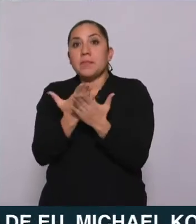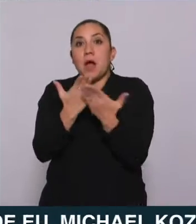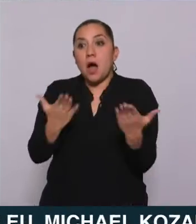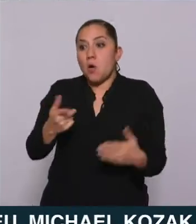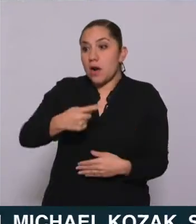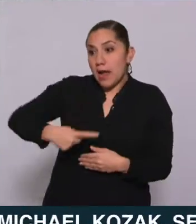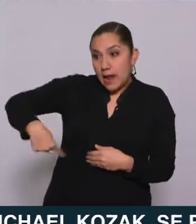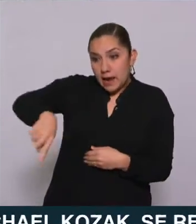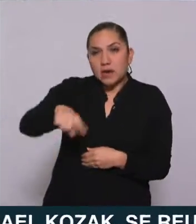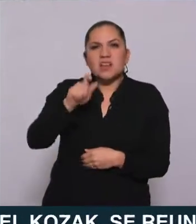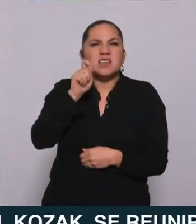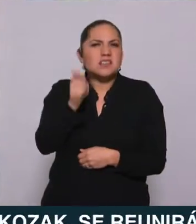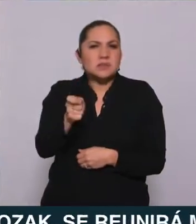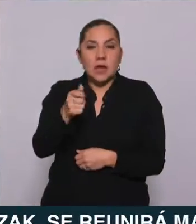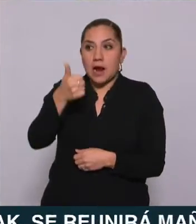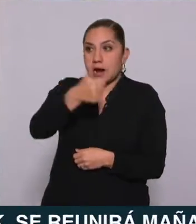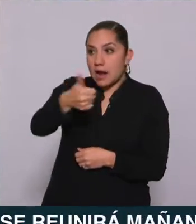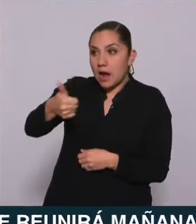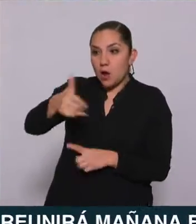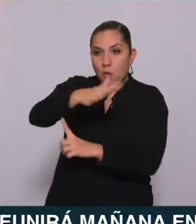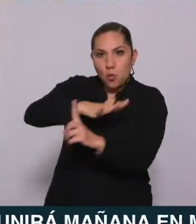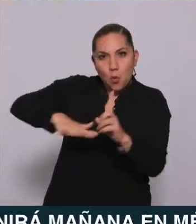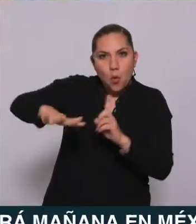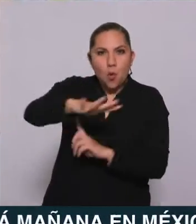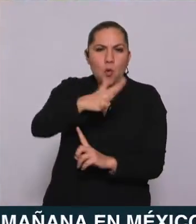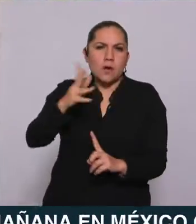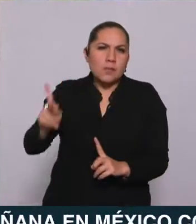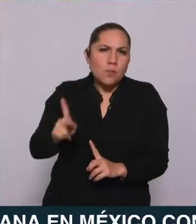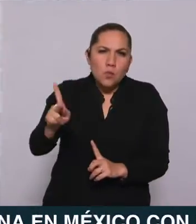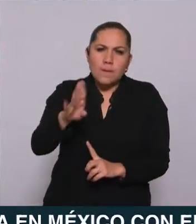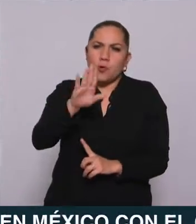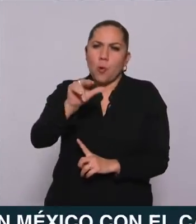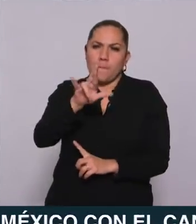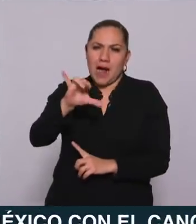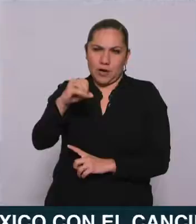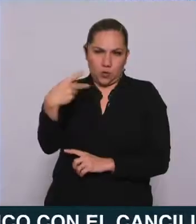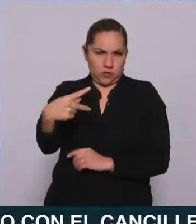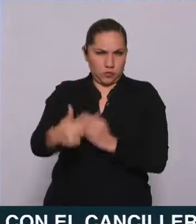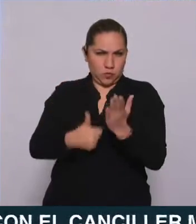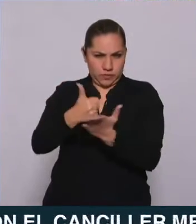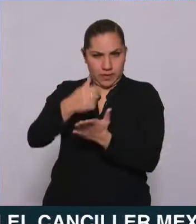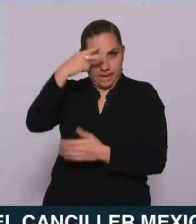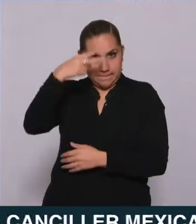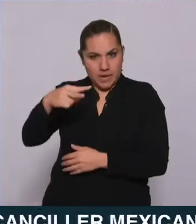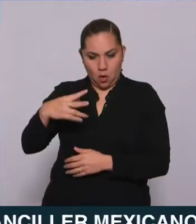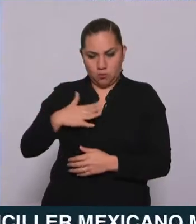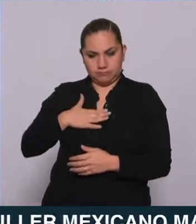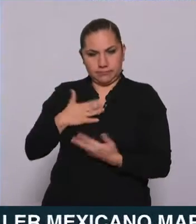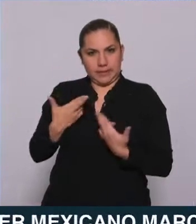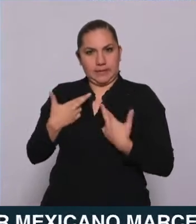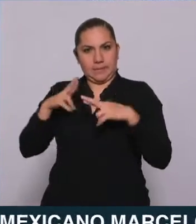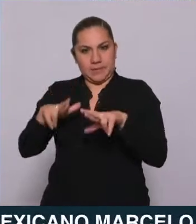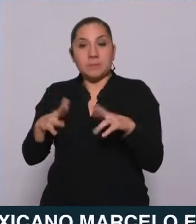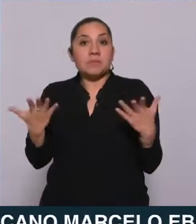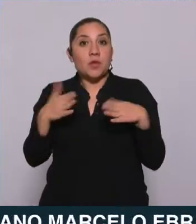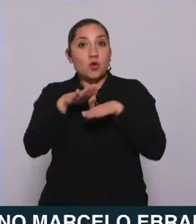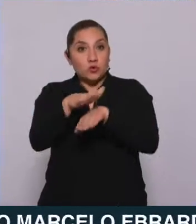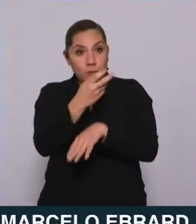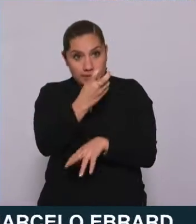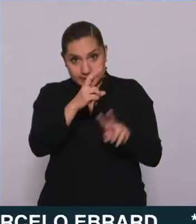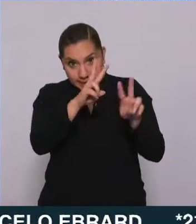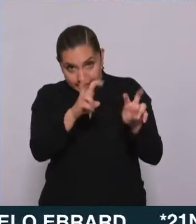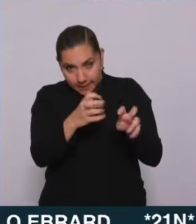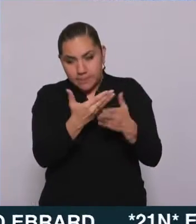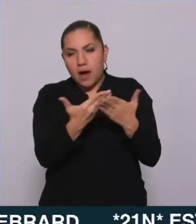a los vecinos de cada colonia, pueblo y barrio originario de la Ciudad de México. Y para hablarnos del tema, damos la bienvenida esta noche a Gerardo